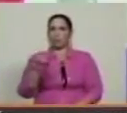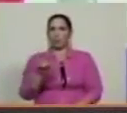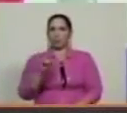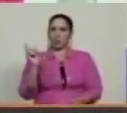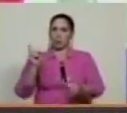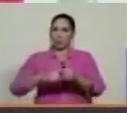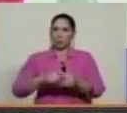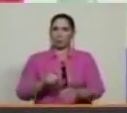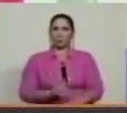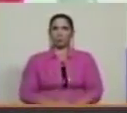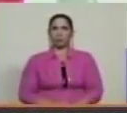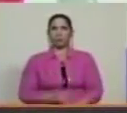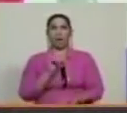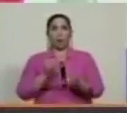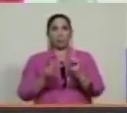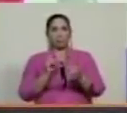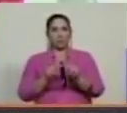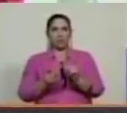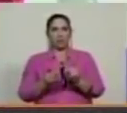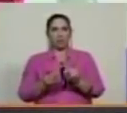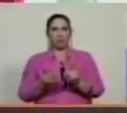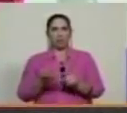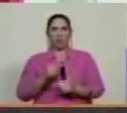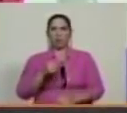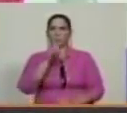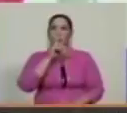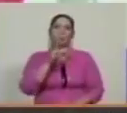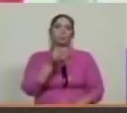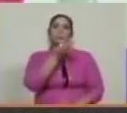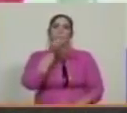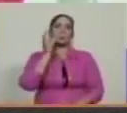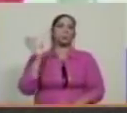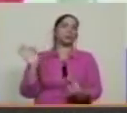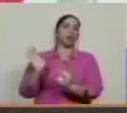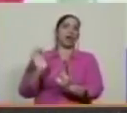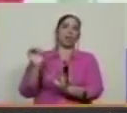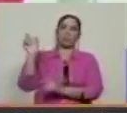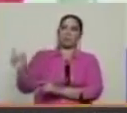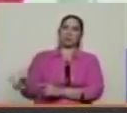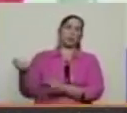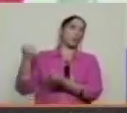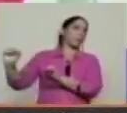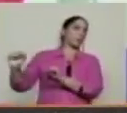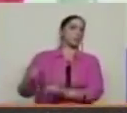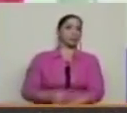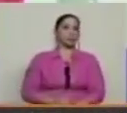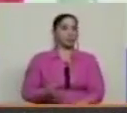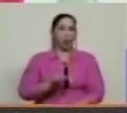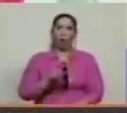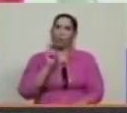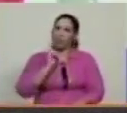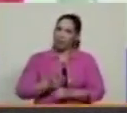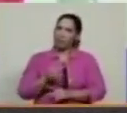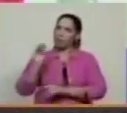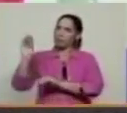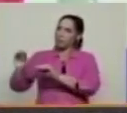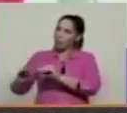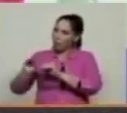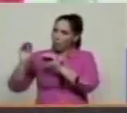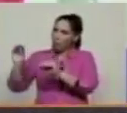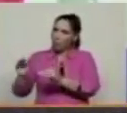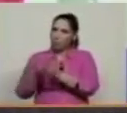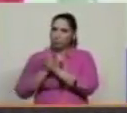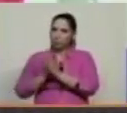A veces uno tiene que desprenderse, ¿no? No, yo no le hablo, no le voy a hablar. Vale, háblele, tienda de la mano.